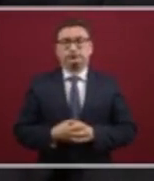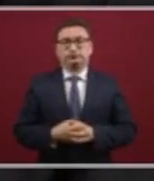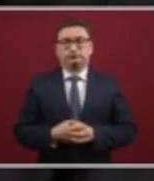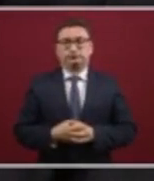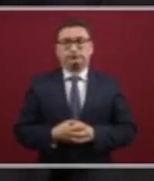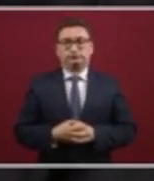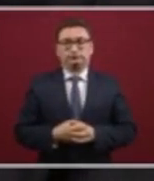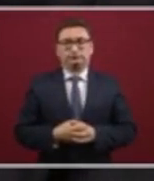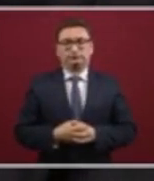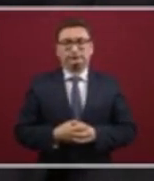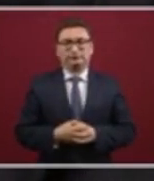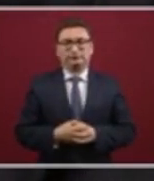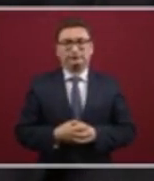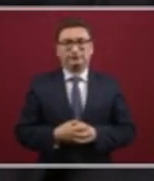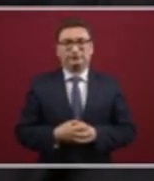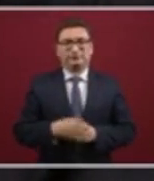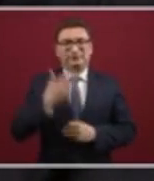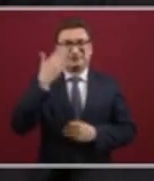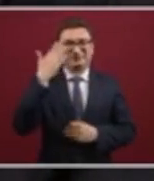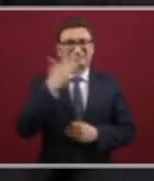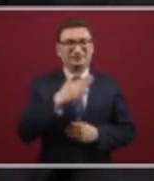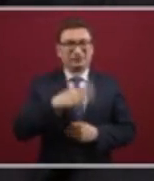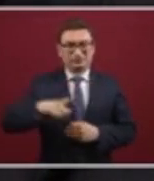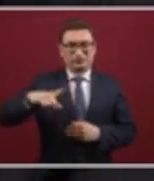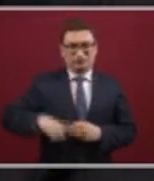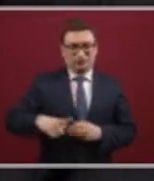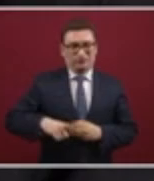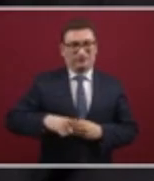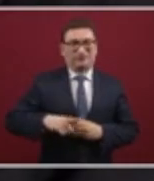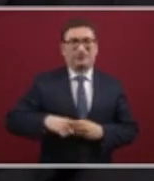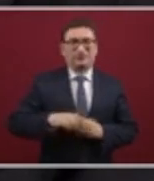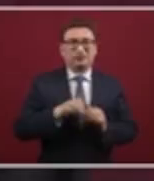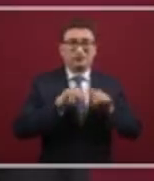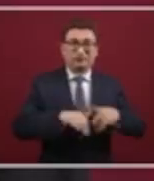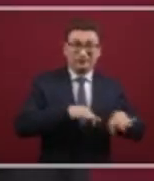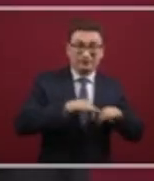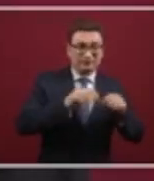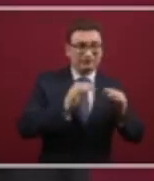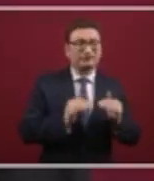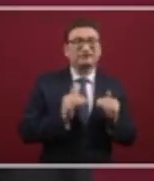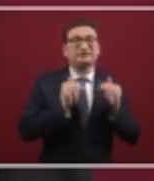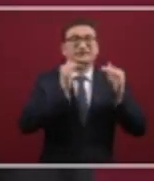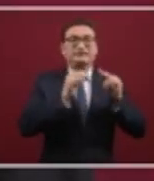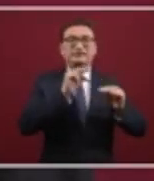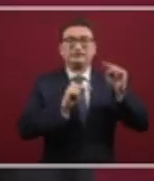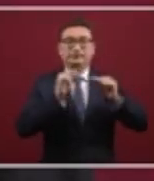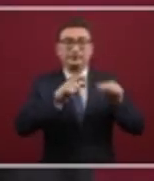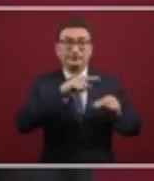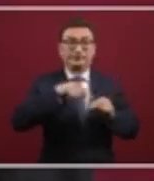el copete de privilegios que había,